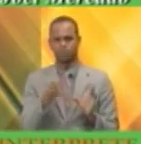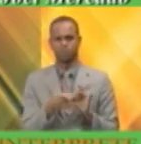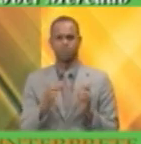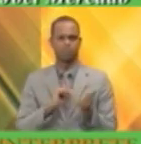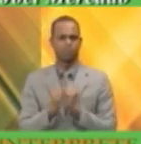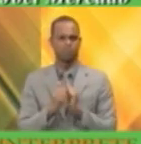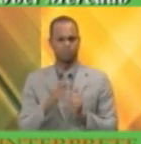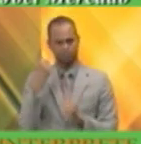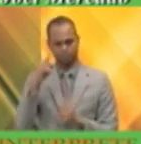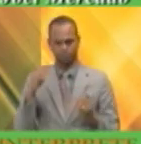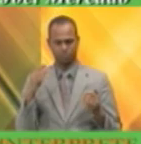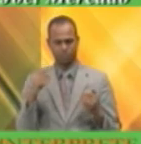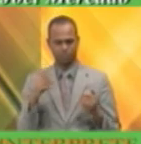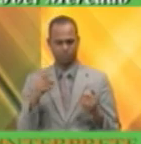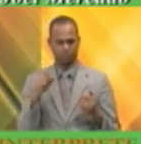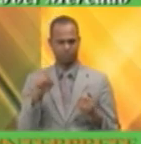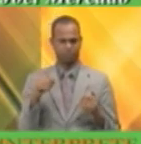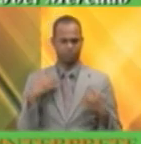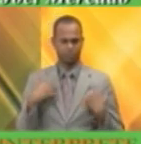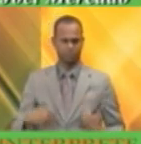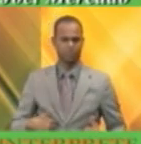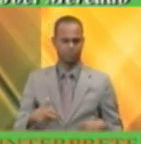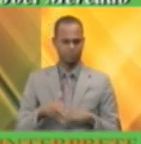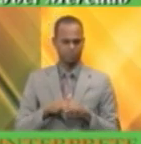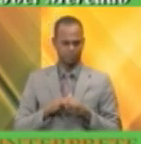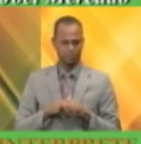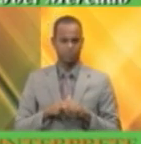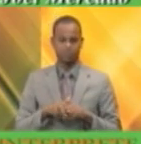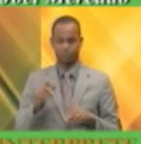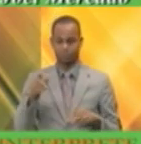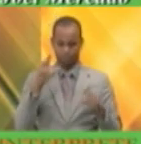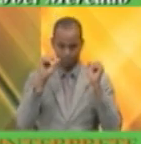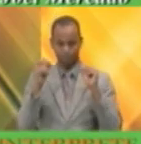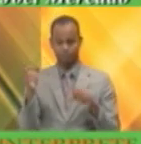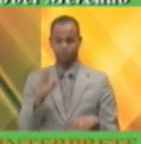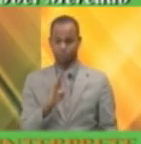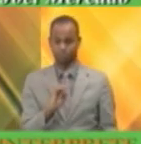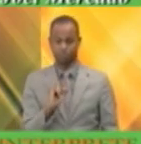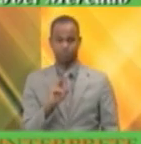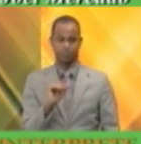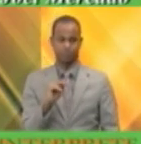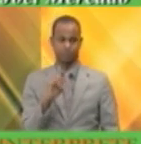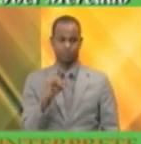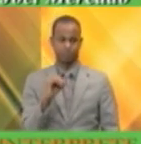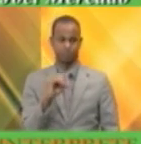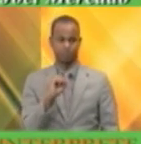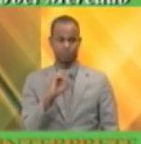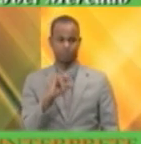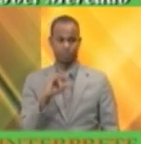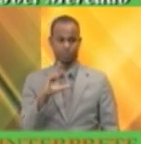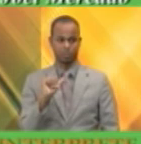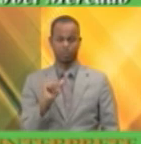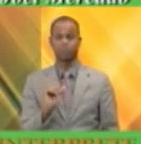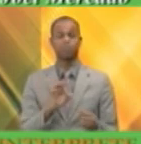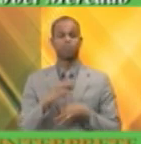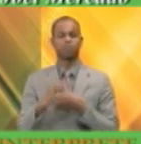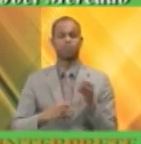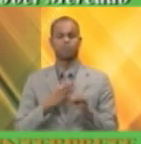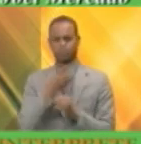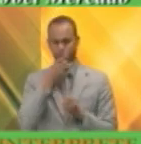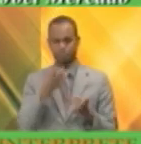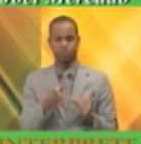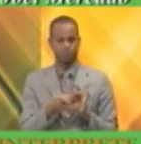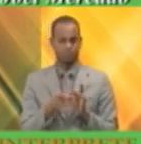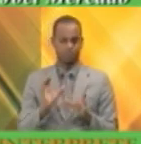Deporte para Físico Motor, que el presidente Bienvenido Zorrilla, la Federación Dominicana de Baloncesto sobre Silla de Ruedas, que